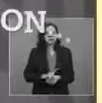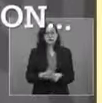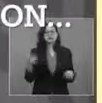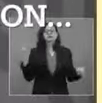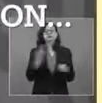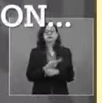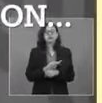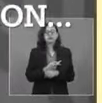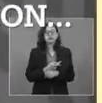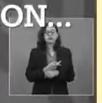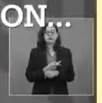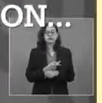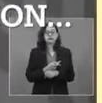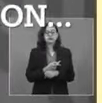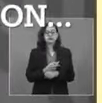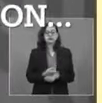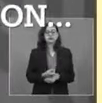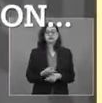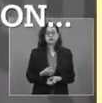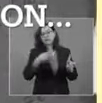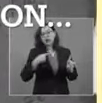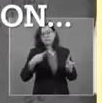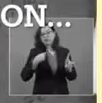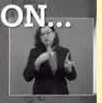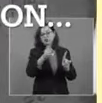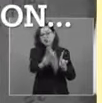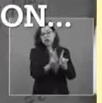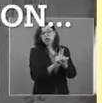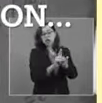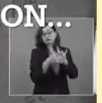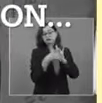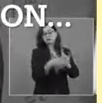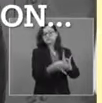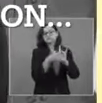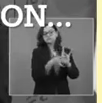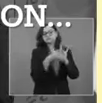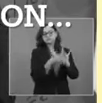se dio a conocer que un agente vinculado a García Luna, el encargado